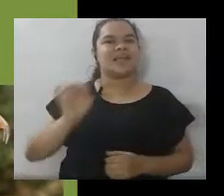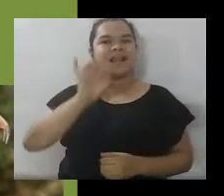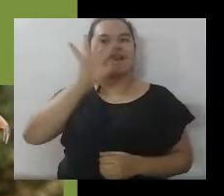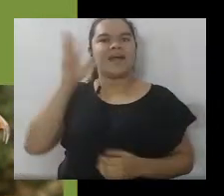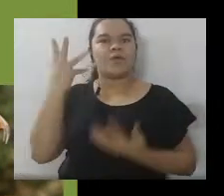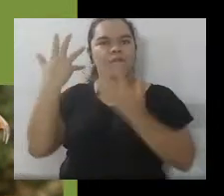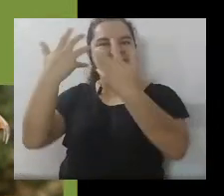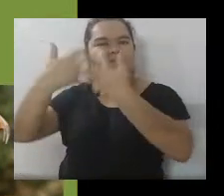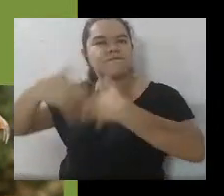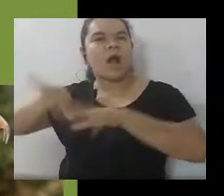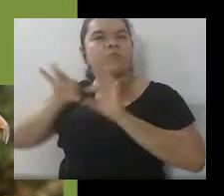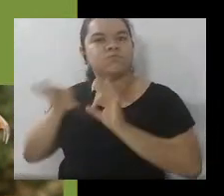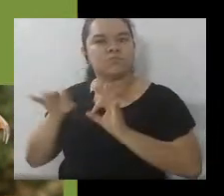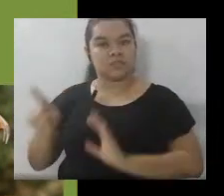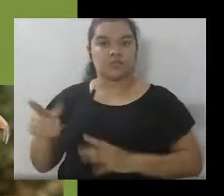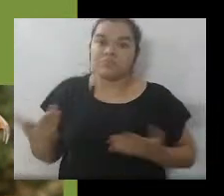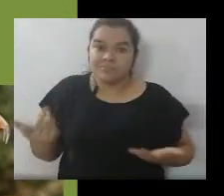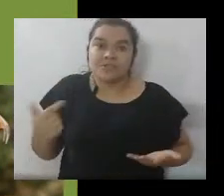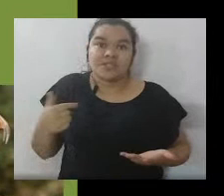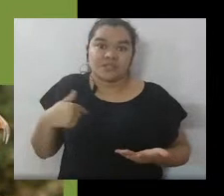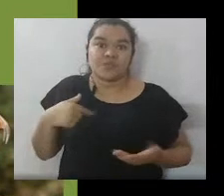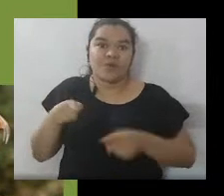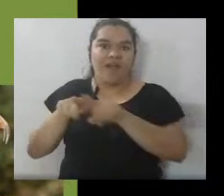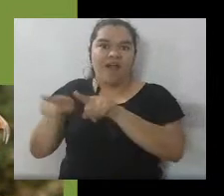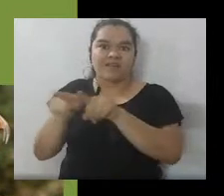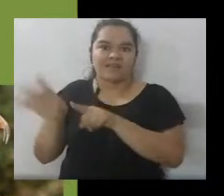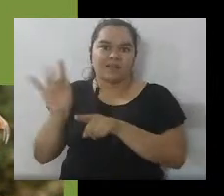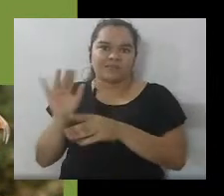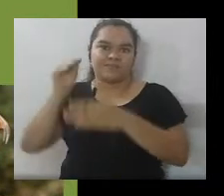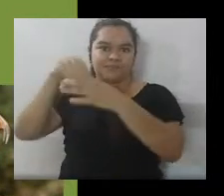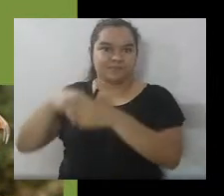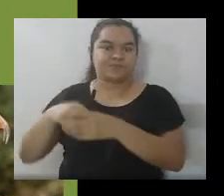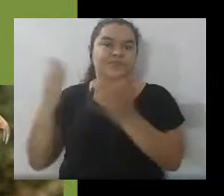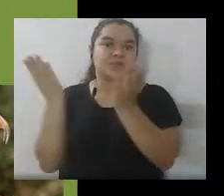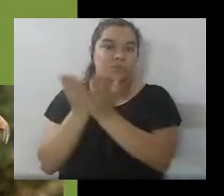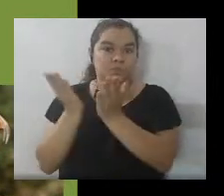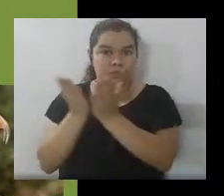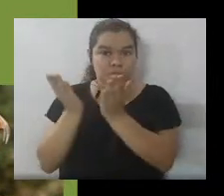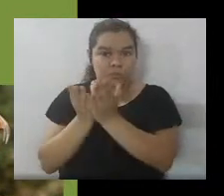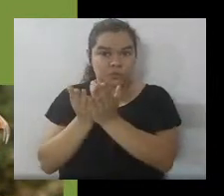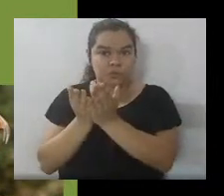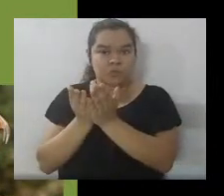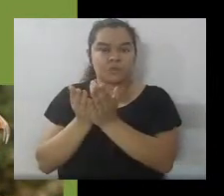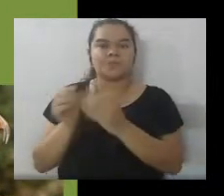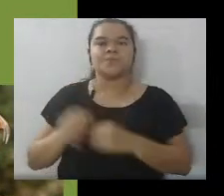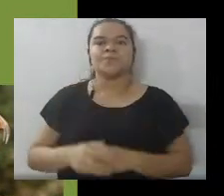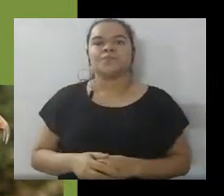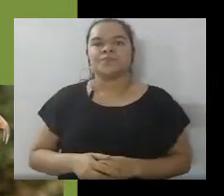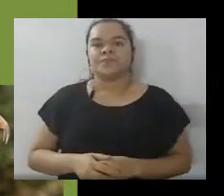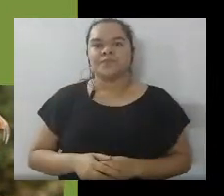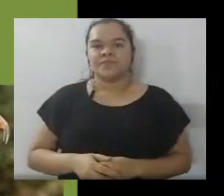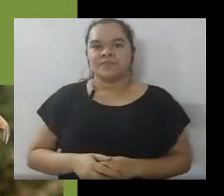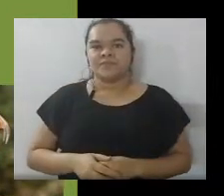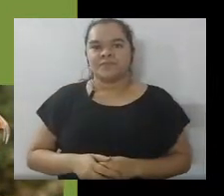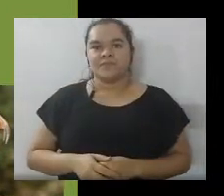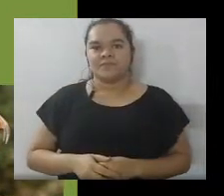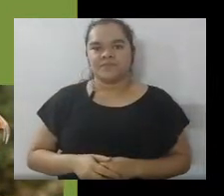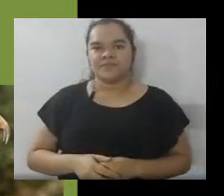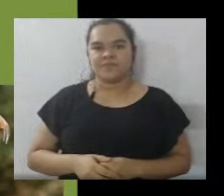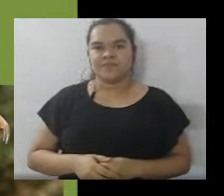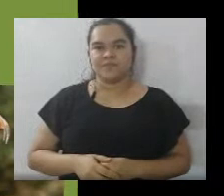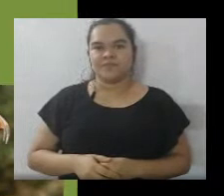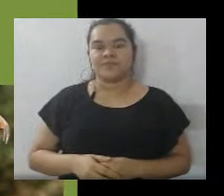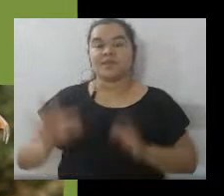integral. Y así fue que ingresé y empecé a estudiar la carrera de bioquímica, ¿sí? Con